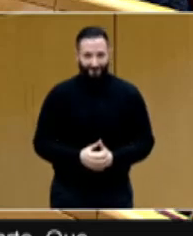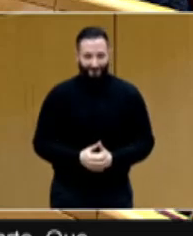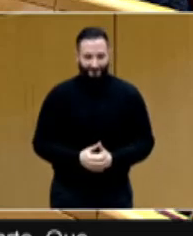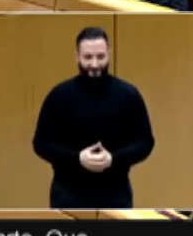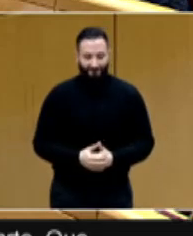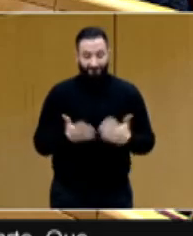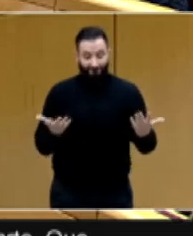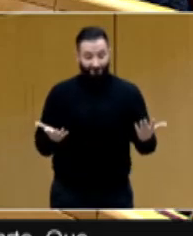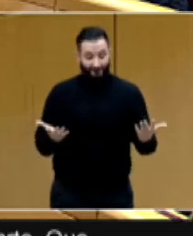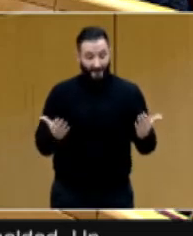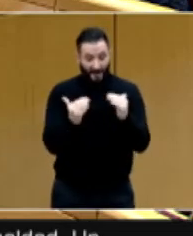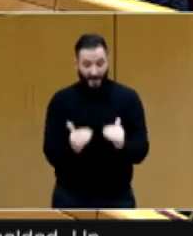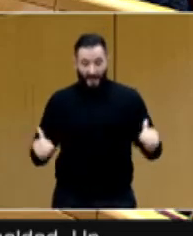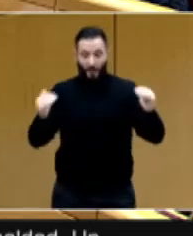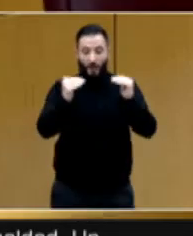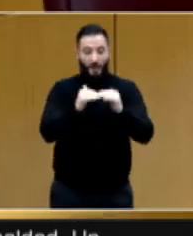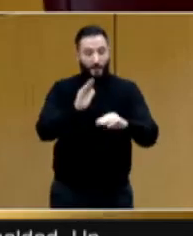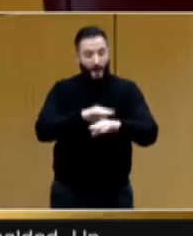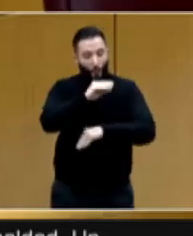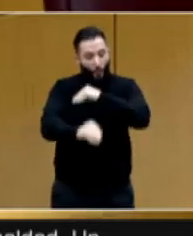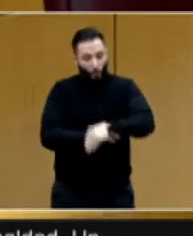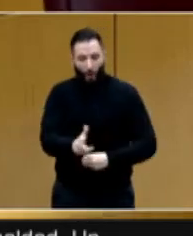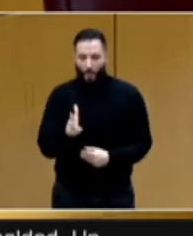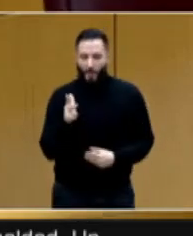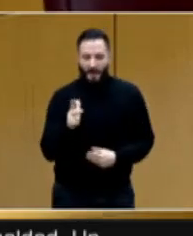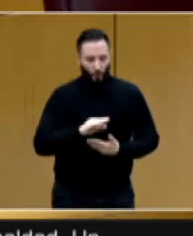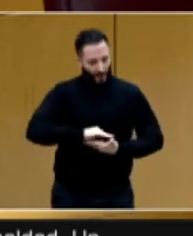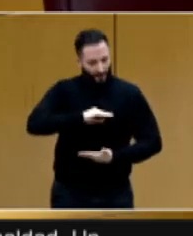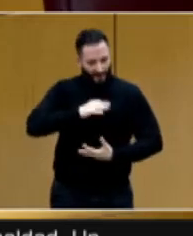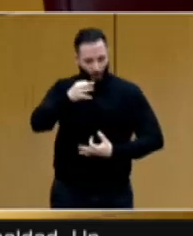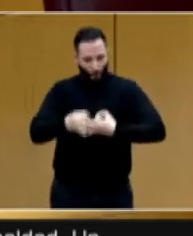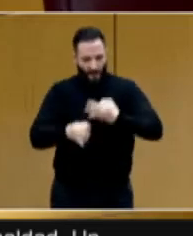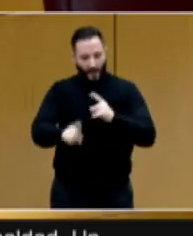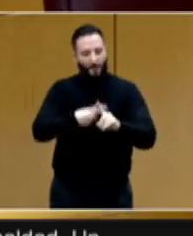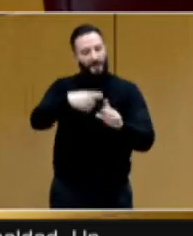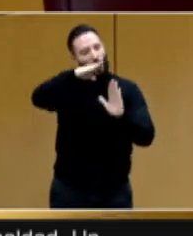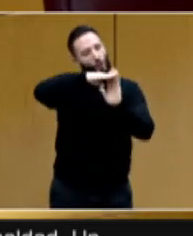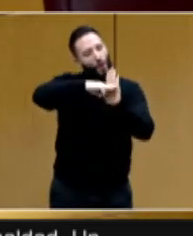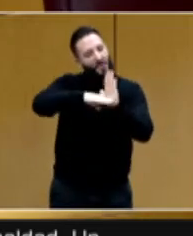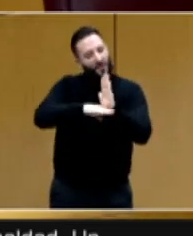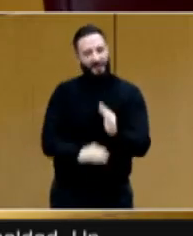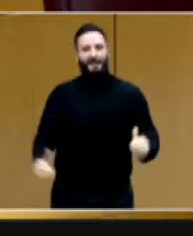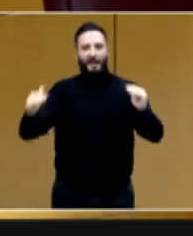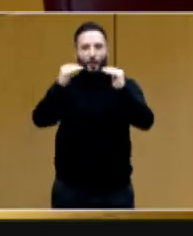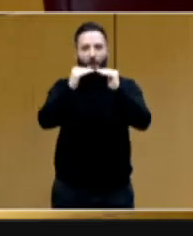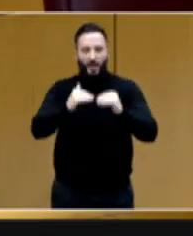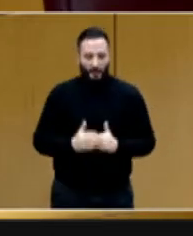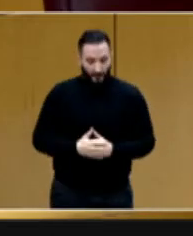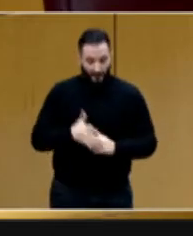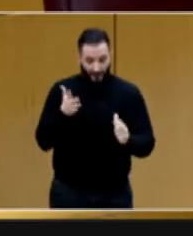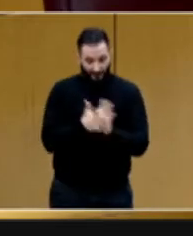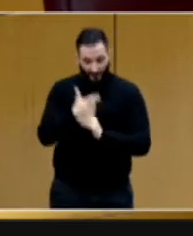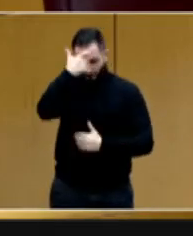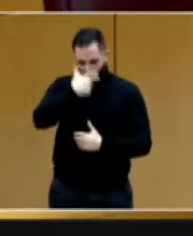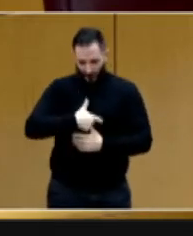igualdad en el ejercicio de derechos o ejercicio de la capacidad jurídica en condiciones de igualdad que no se me ponga más barreras